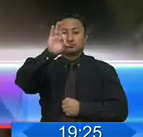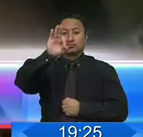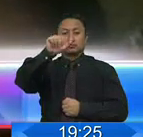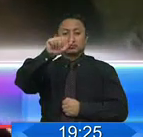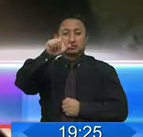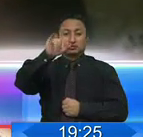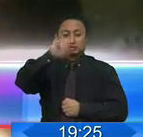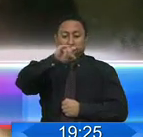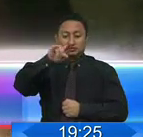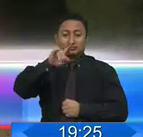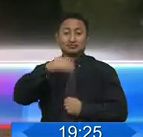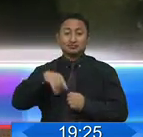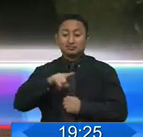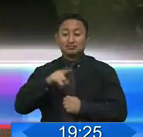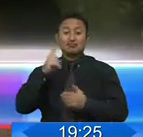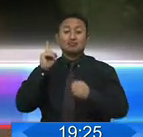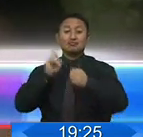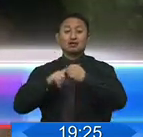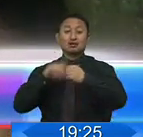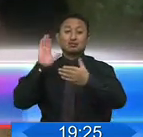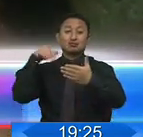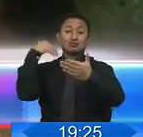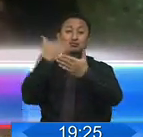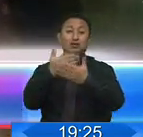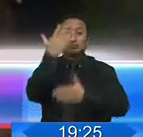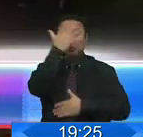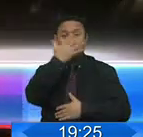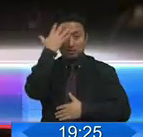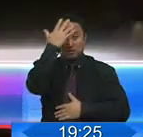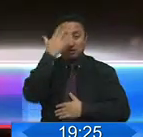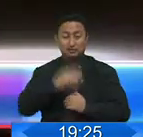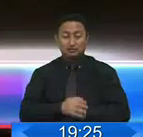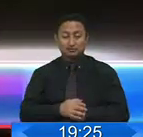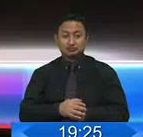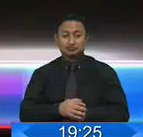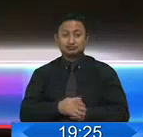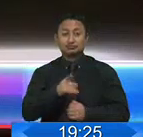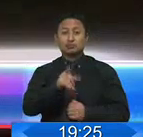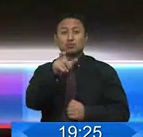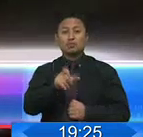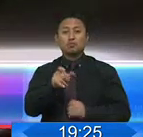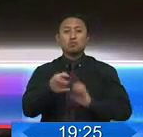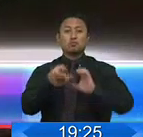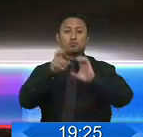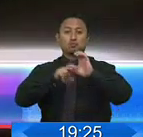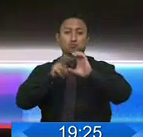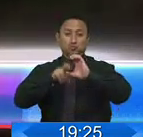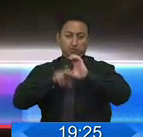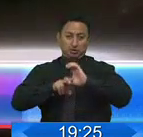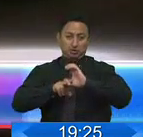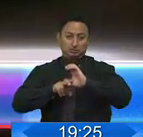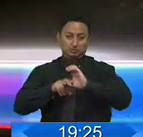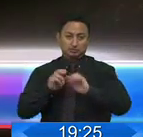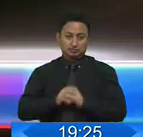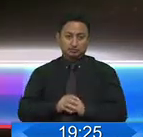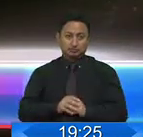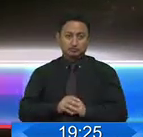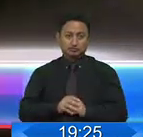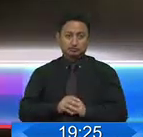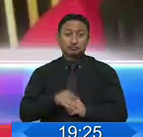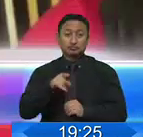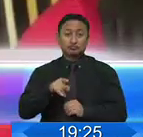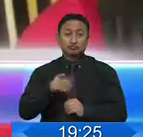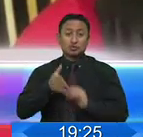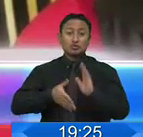la ciudad de Quito hacia lo que es Esmeralda Tonsupa, con pasajeros pues que aparentemente